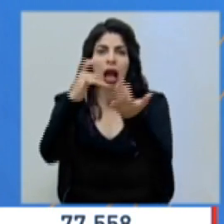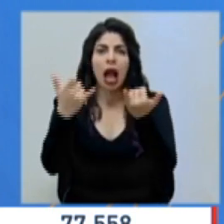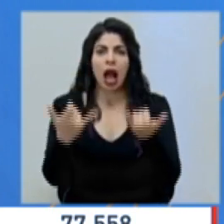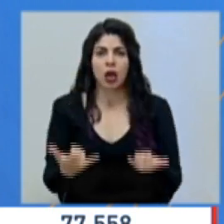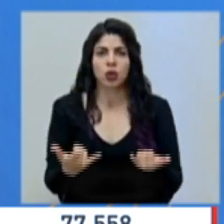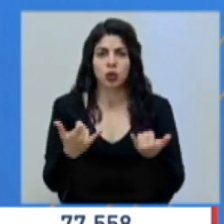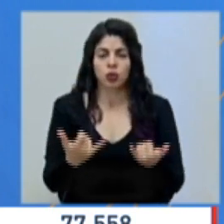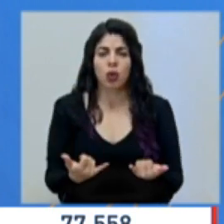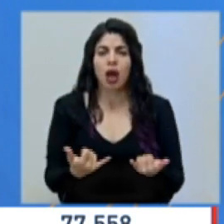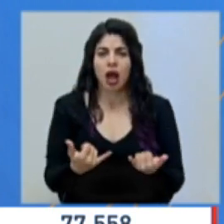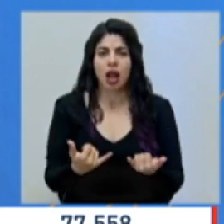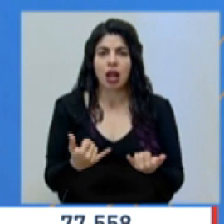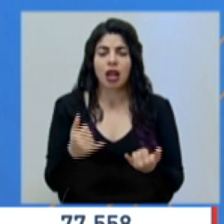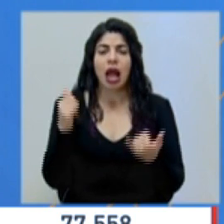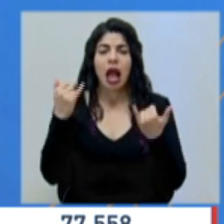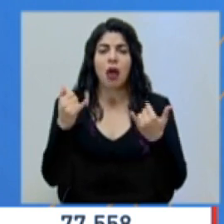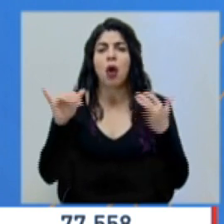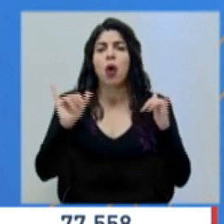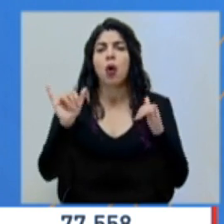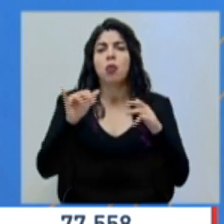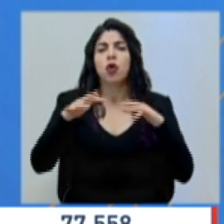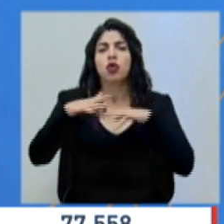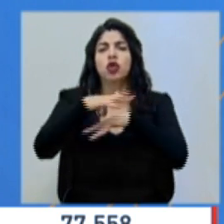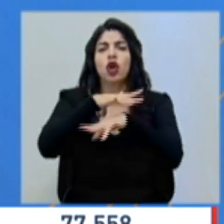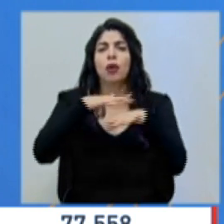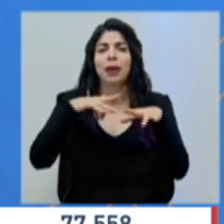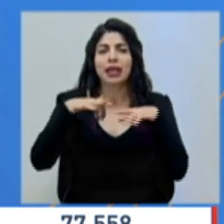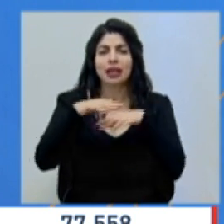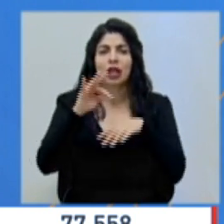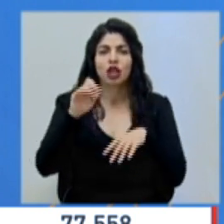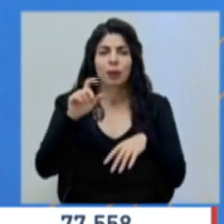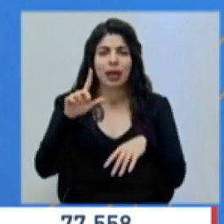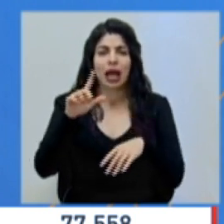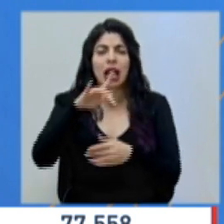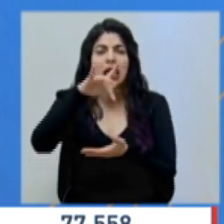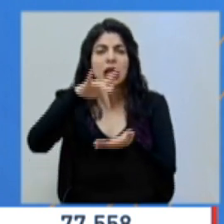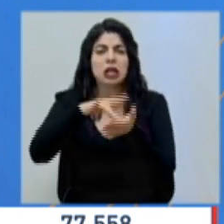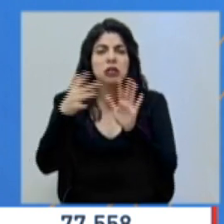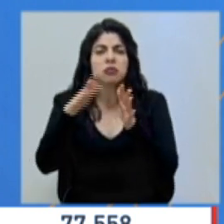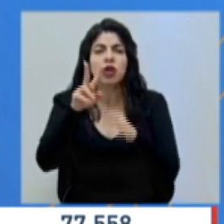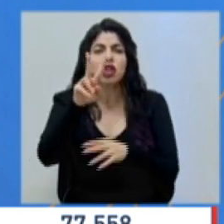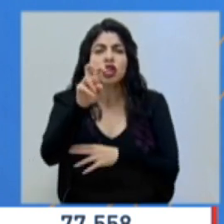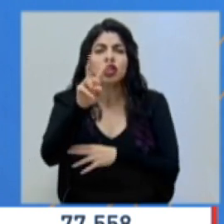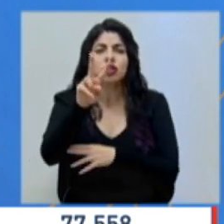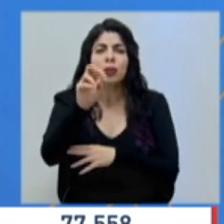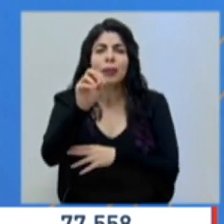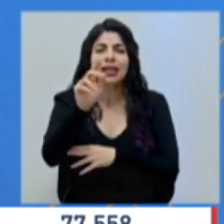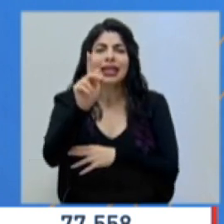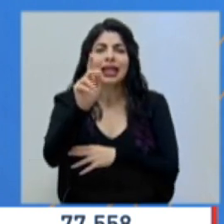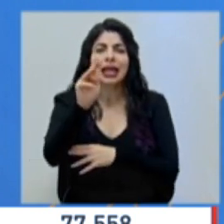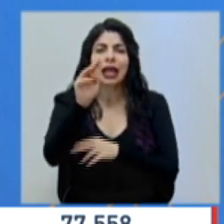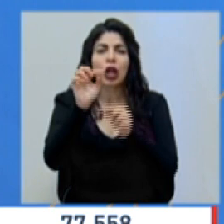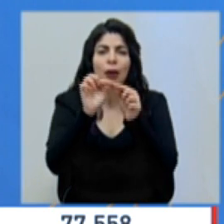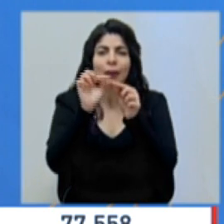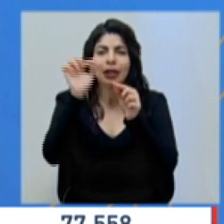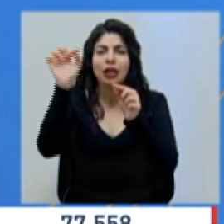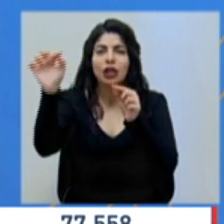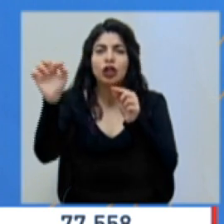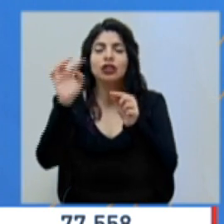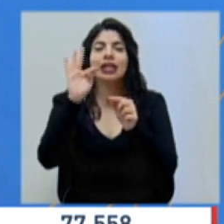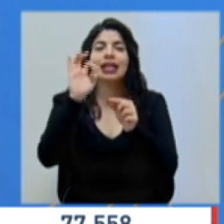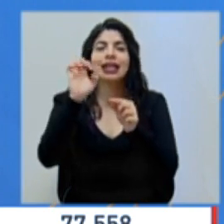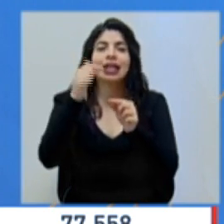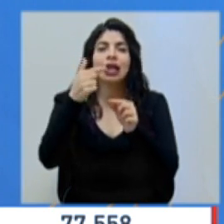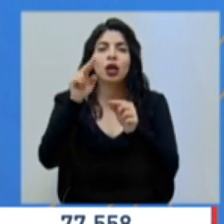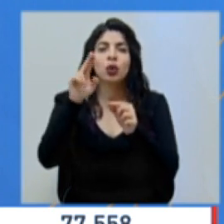ya como tormenta tropical, aproximadamente localizado a 220 kilómetros de Tegucigalpa, capital